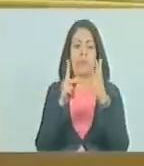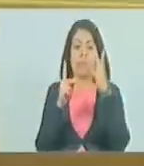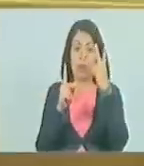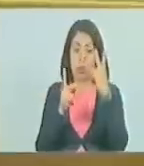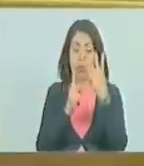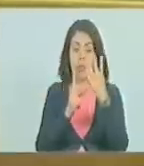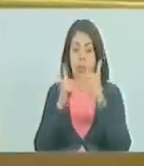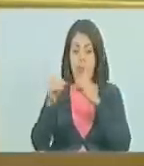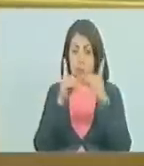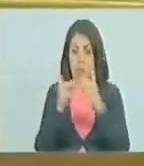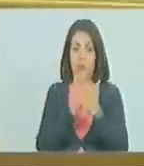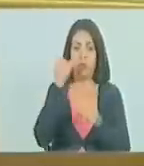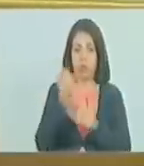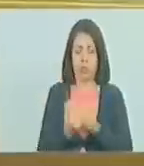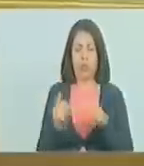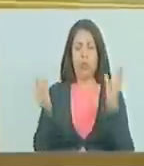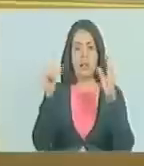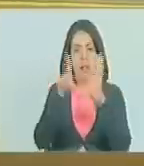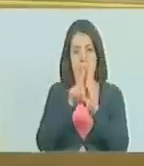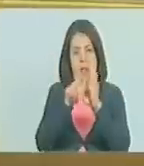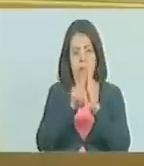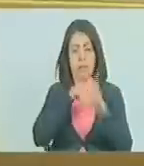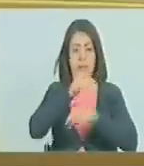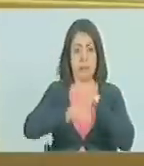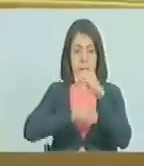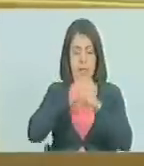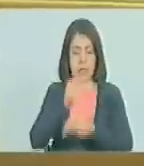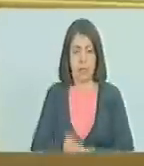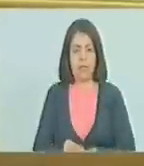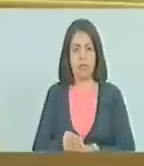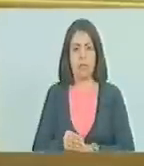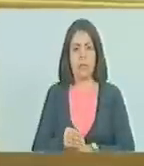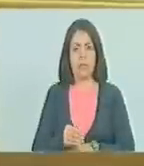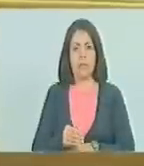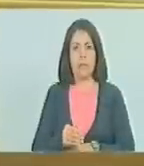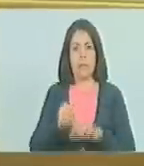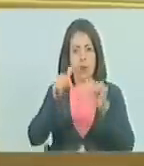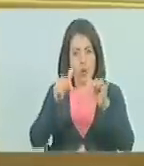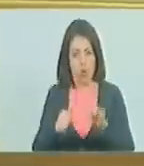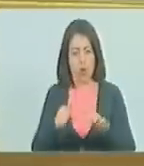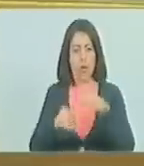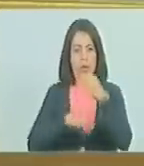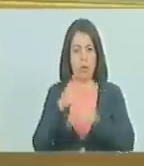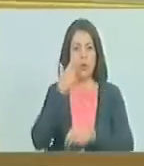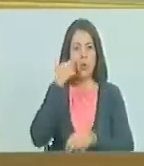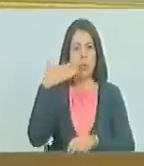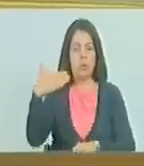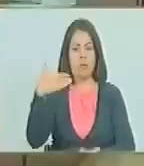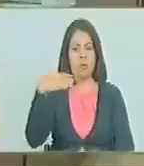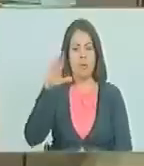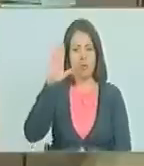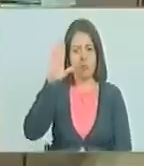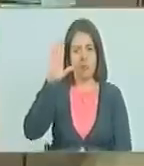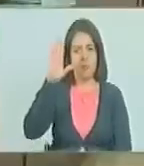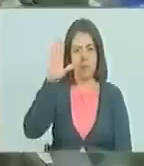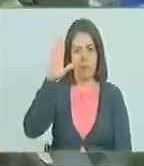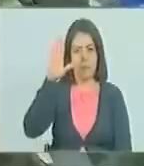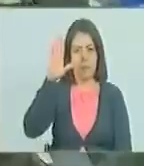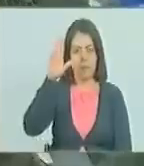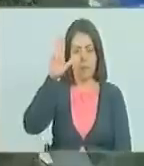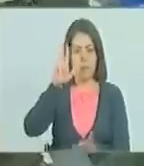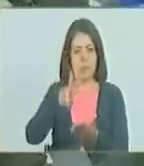segunda del proyecto de ley que se discutiría el día de hoy, si no se manifestaron con la señal de costumbre,